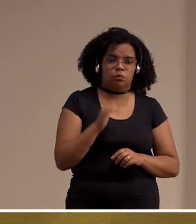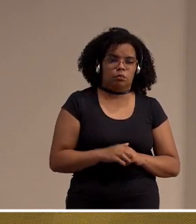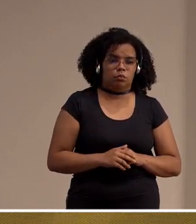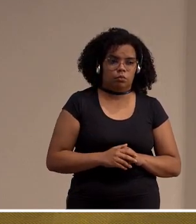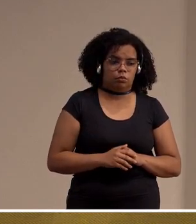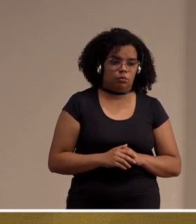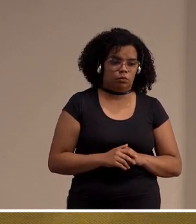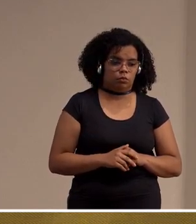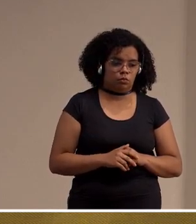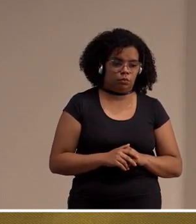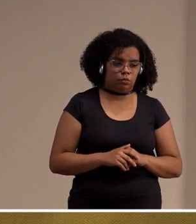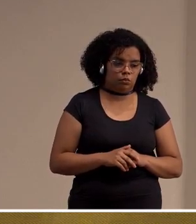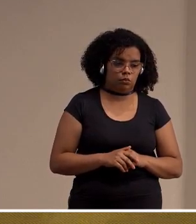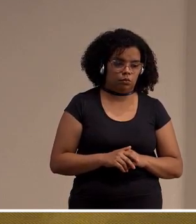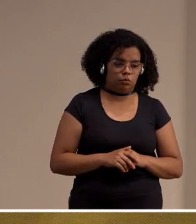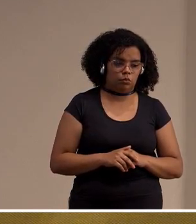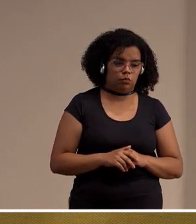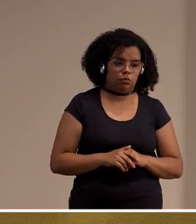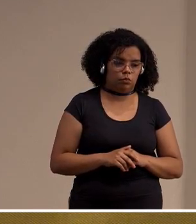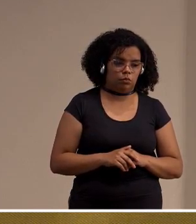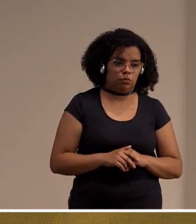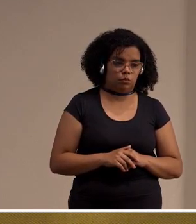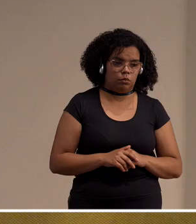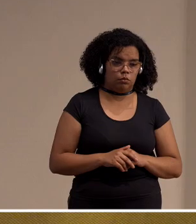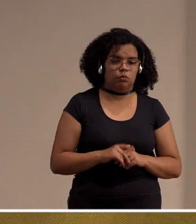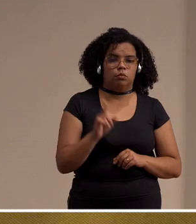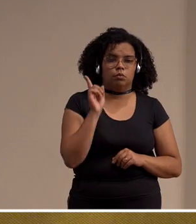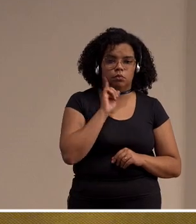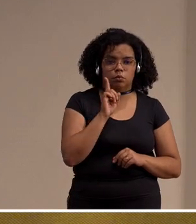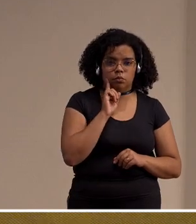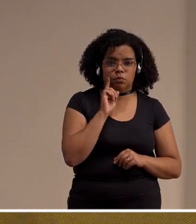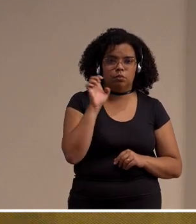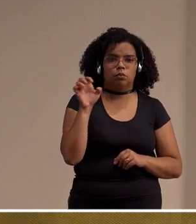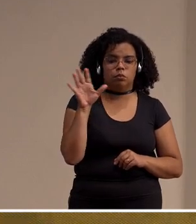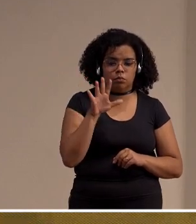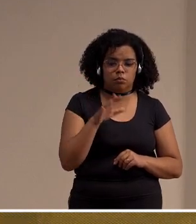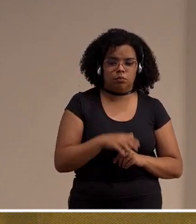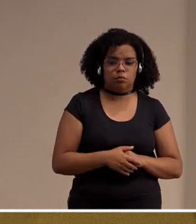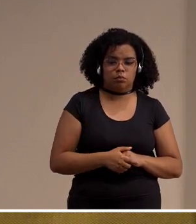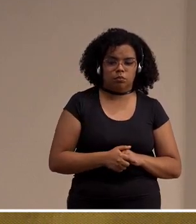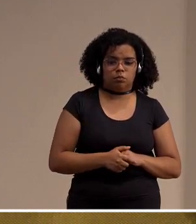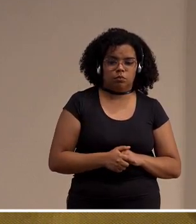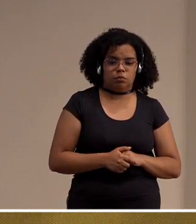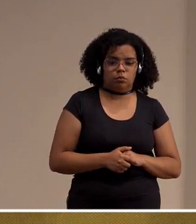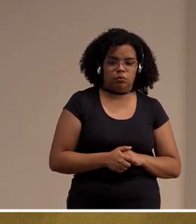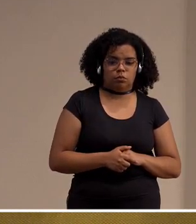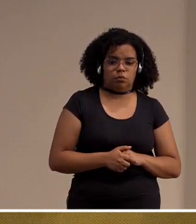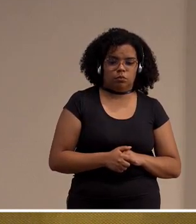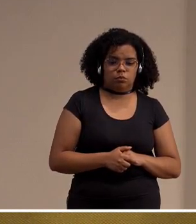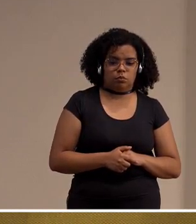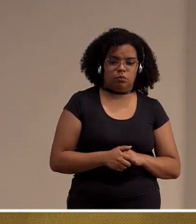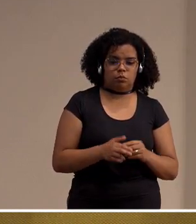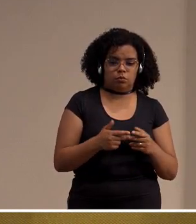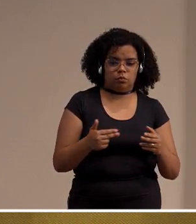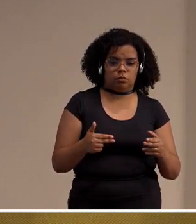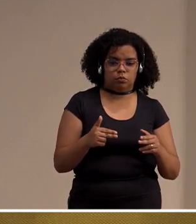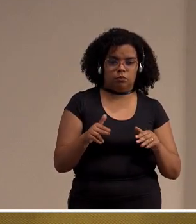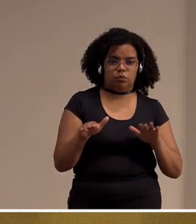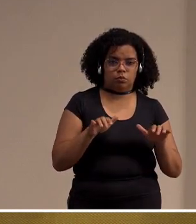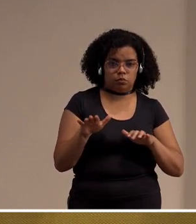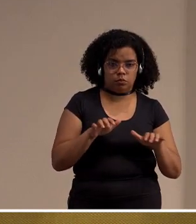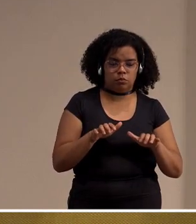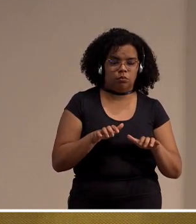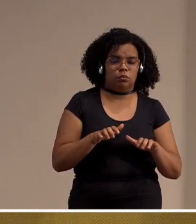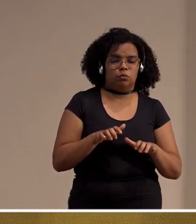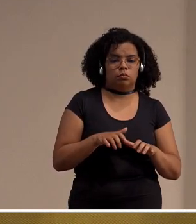escritores de los Estados Unidos, Europa, son como están más legitimados para escribir ficción científica porque tienen una relación más directa